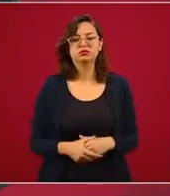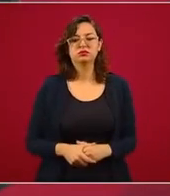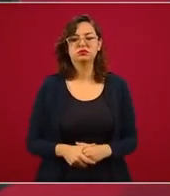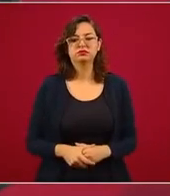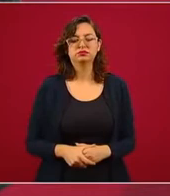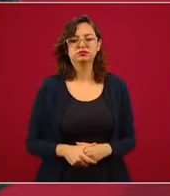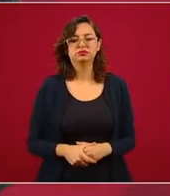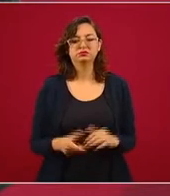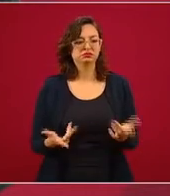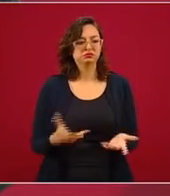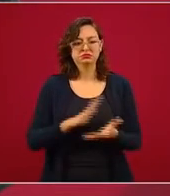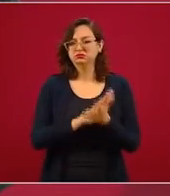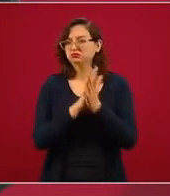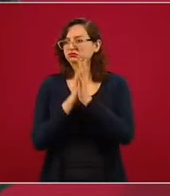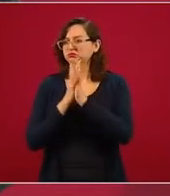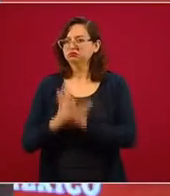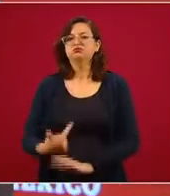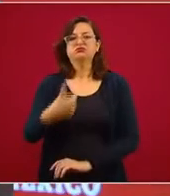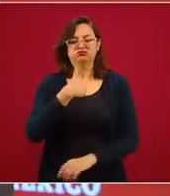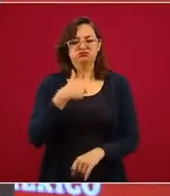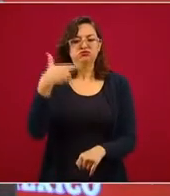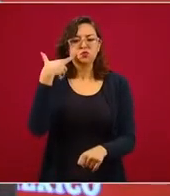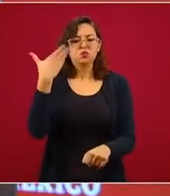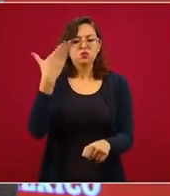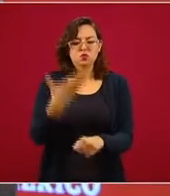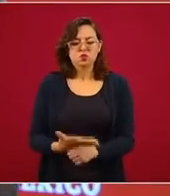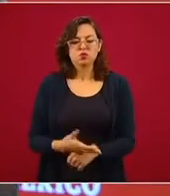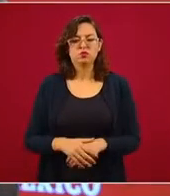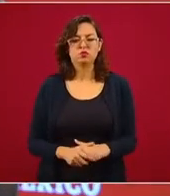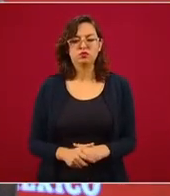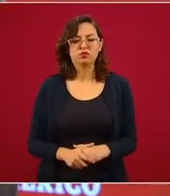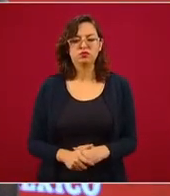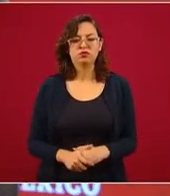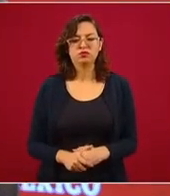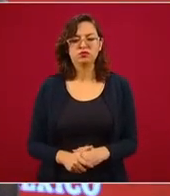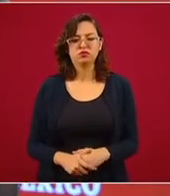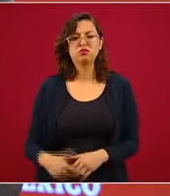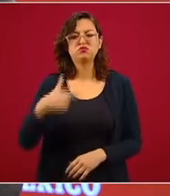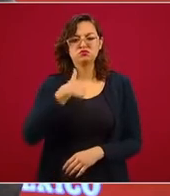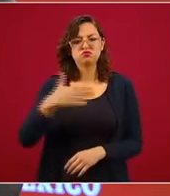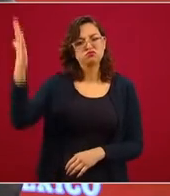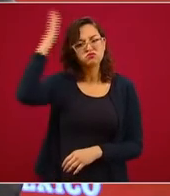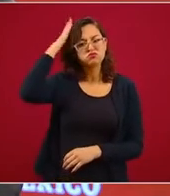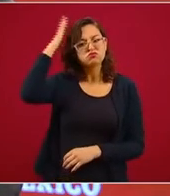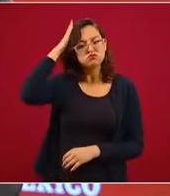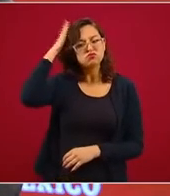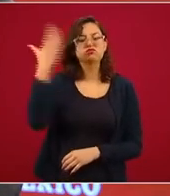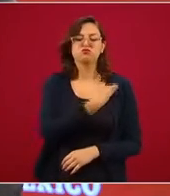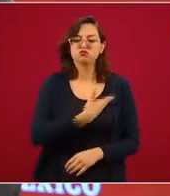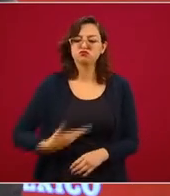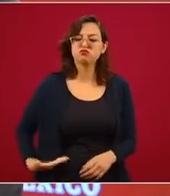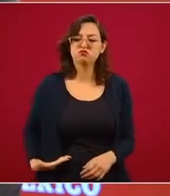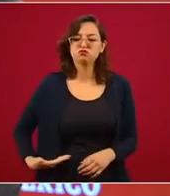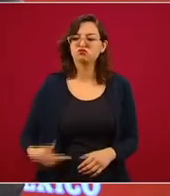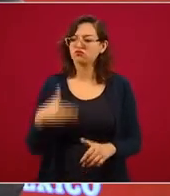el proceso de transformación. Yo soy el que estoy a la cabeza de